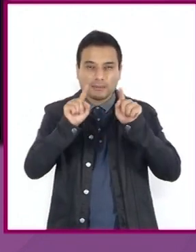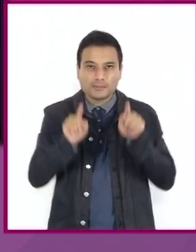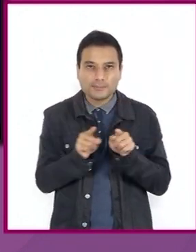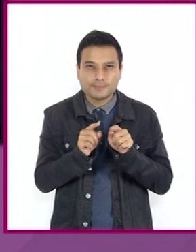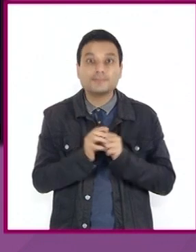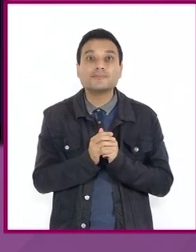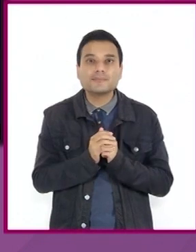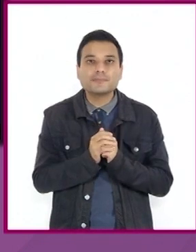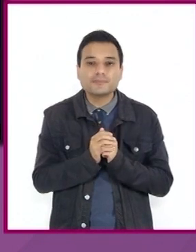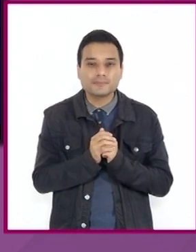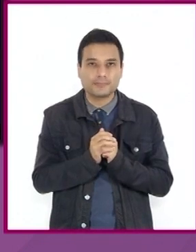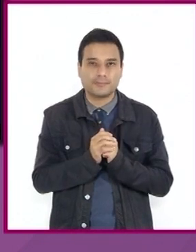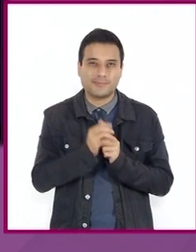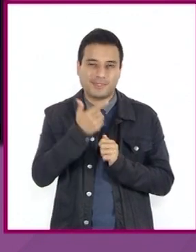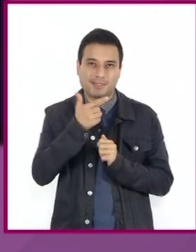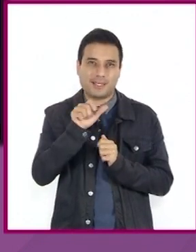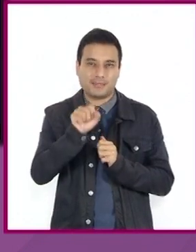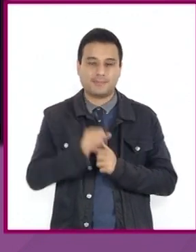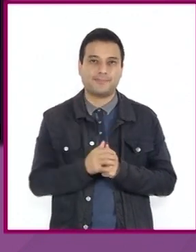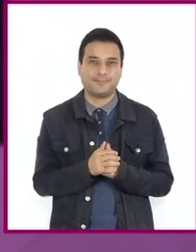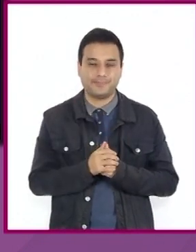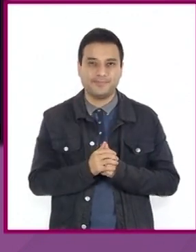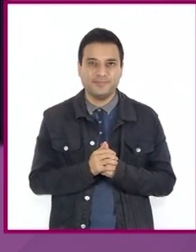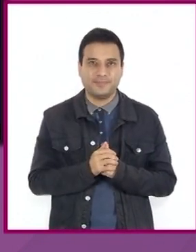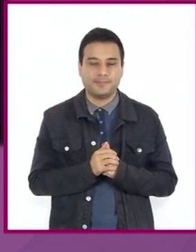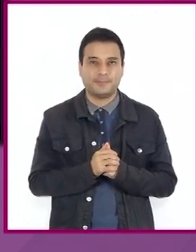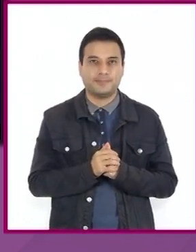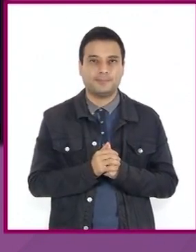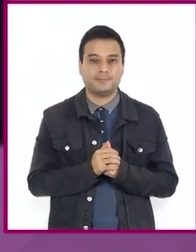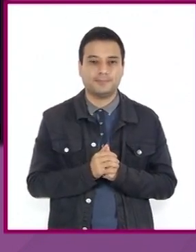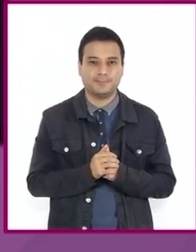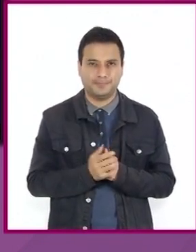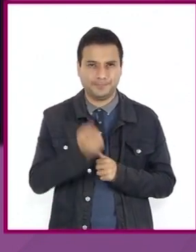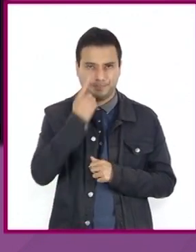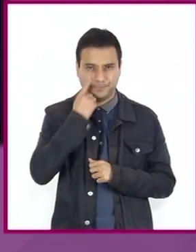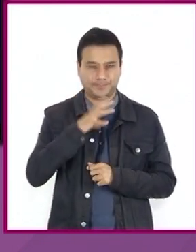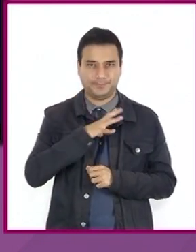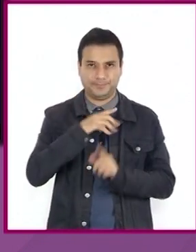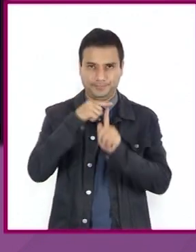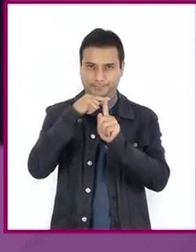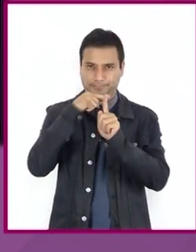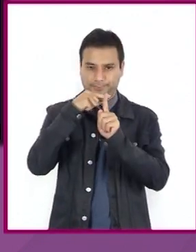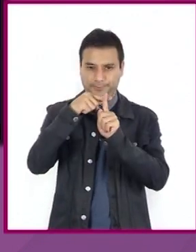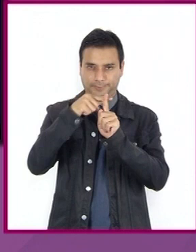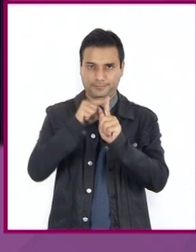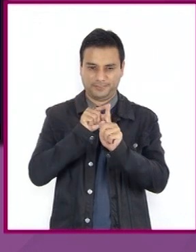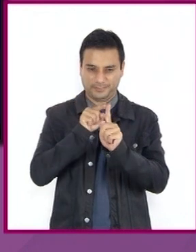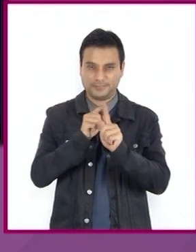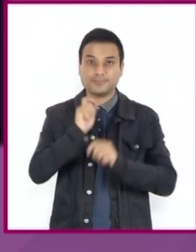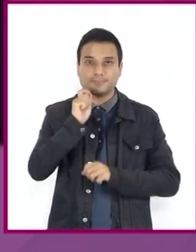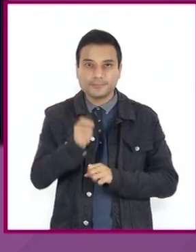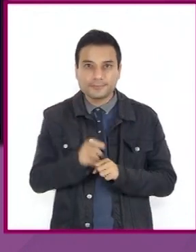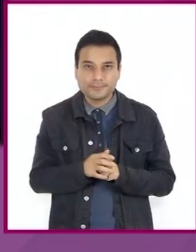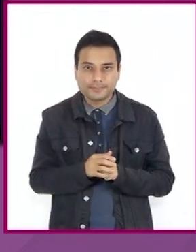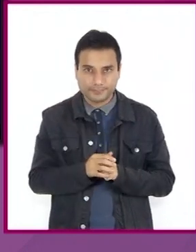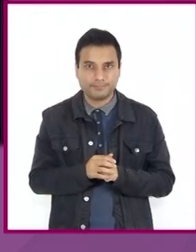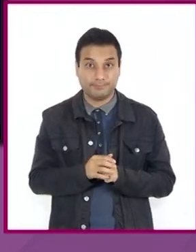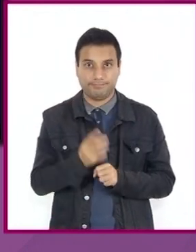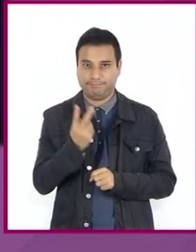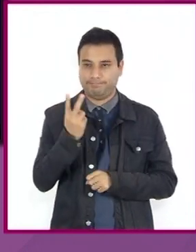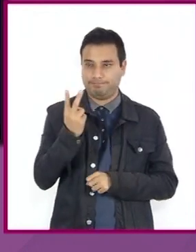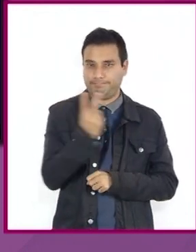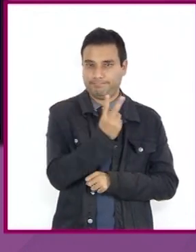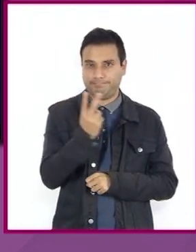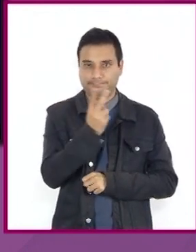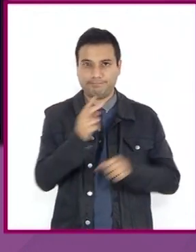su estado de agregación. Y entre ellos está un signo de más, que nos indica que ocurre una reacción entre ellos,